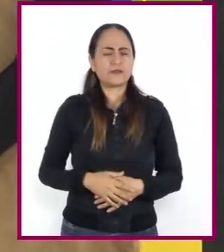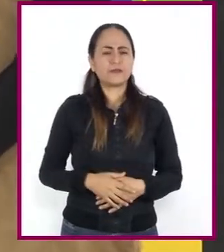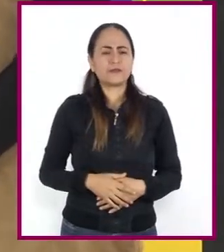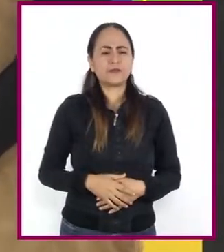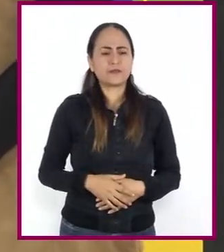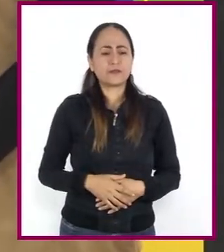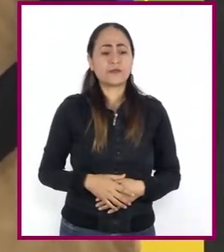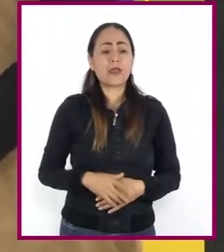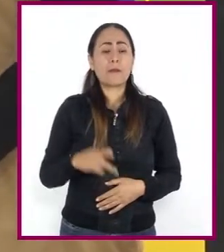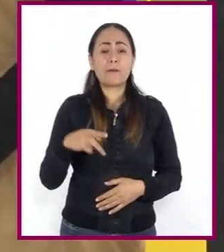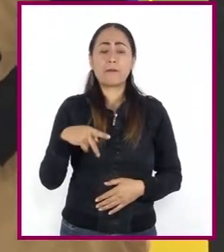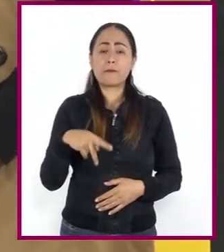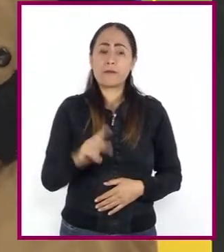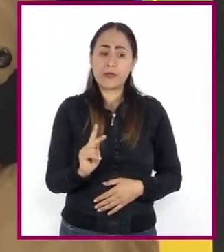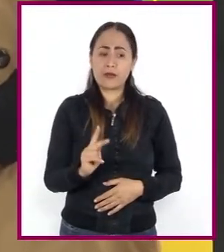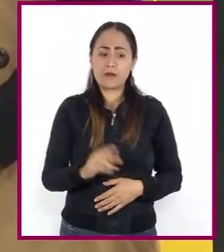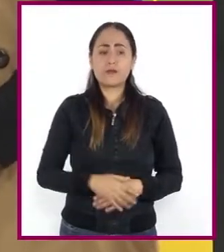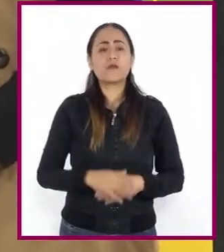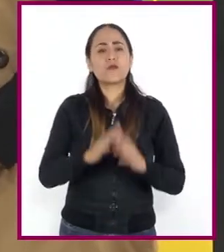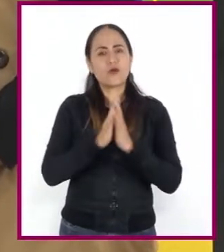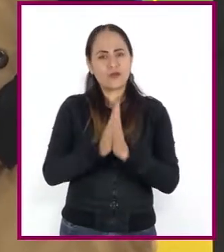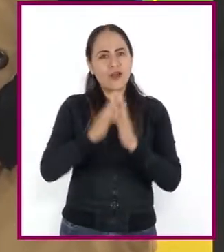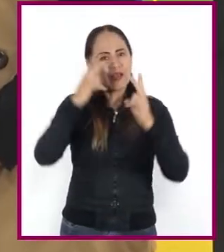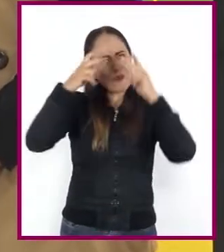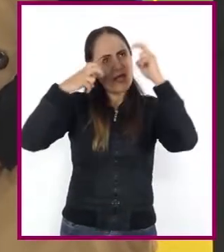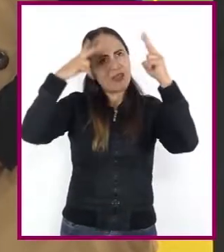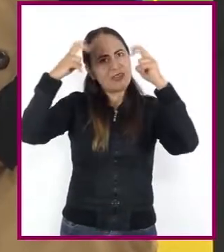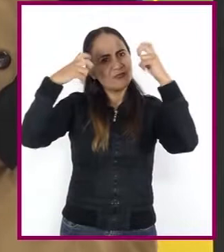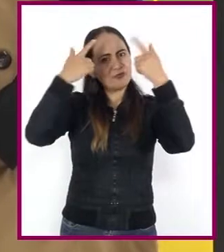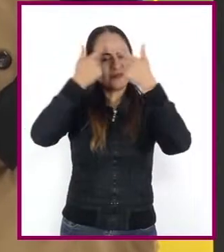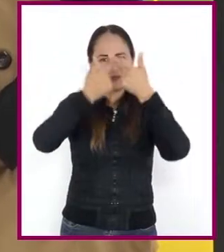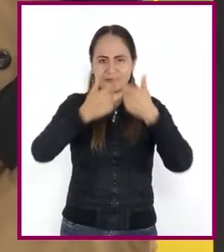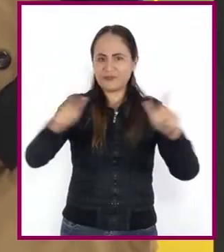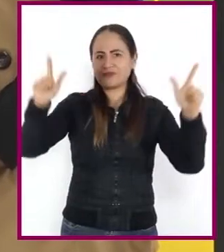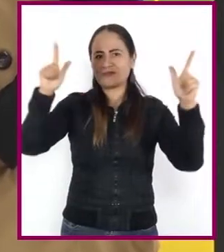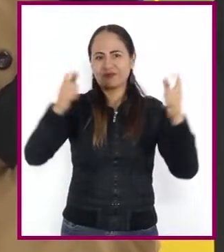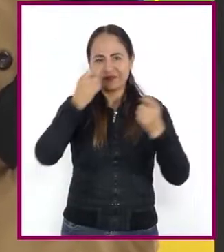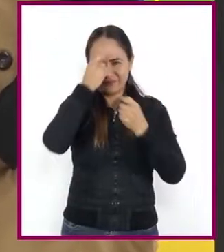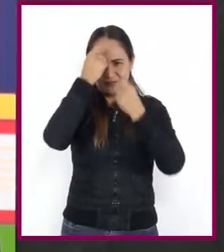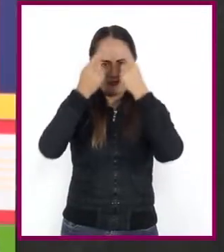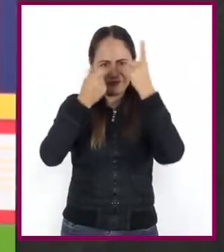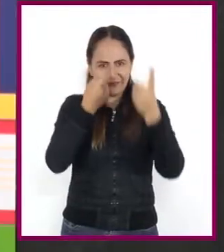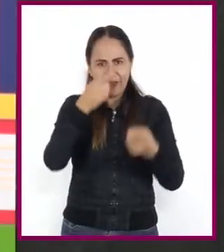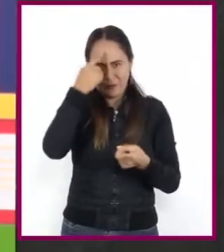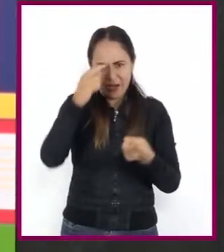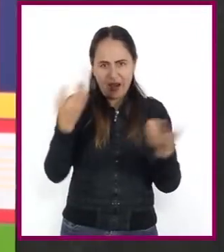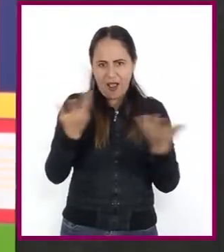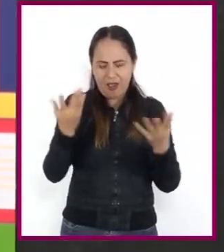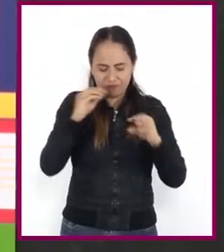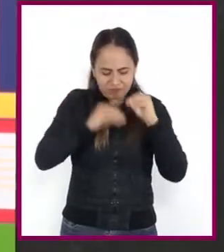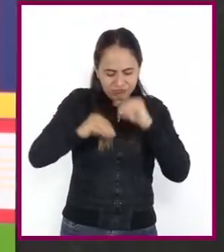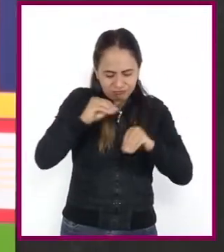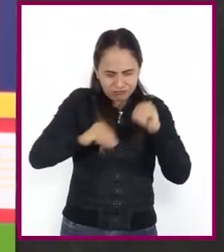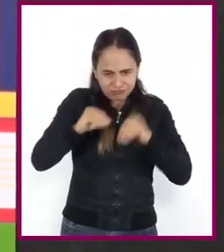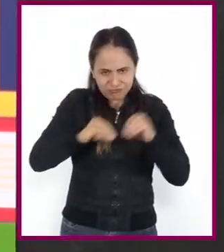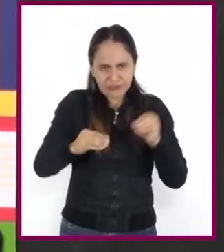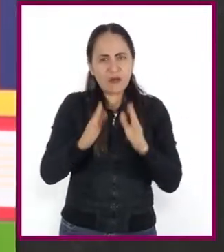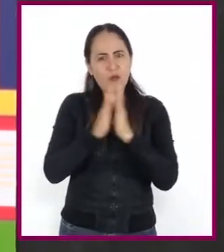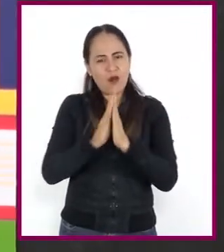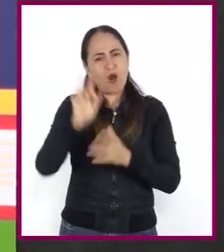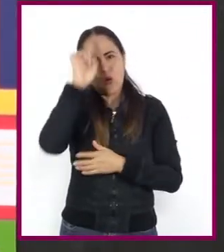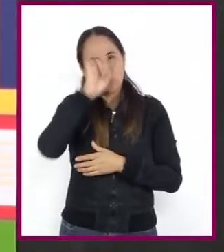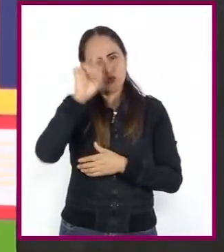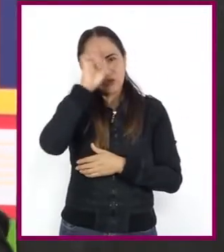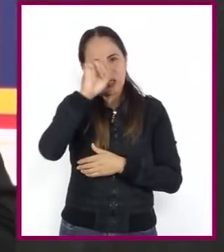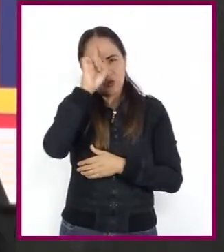Pero, sobre todo, dejar fluir su imaginación y creatividad en el diseño. Les sugerimos